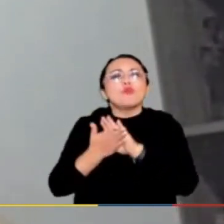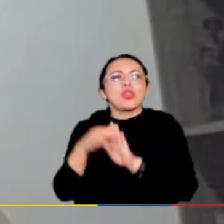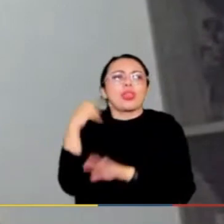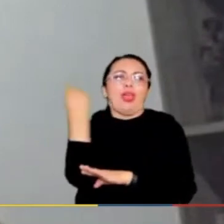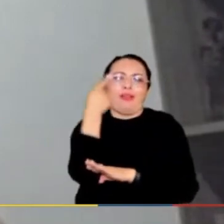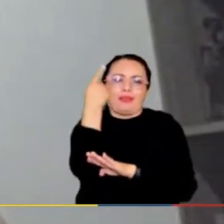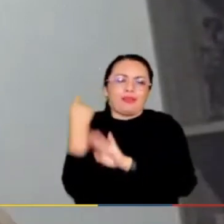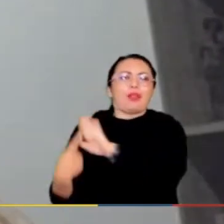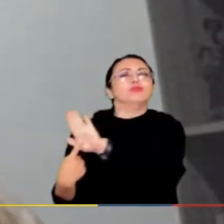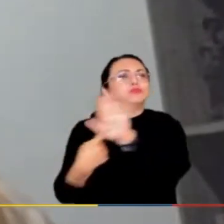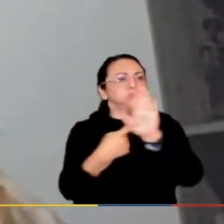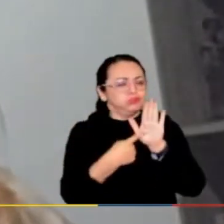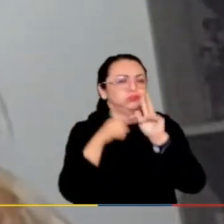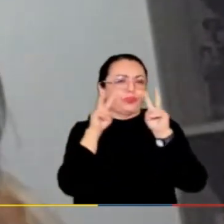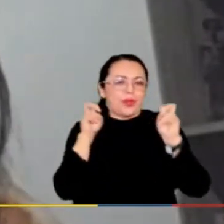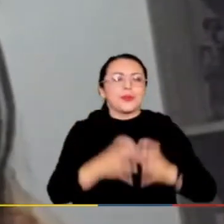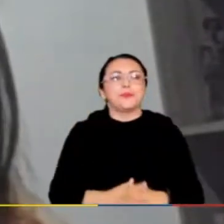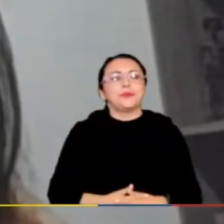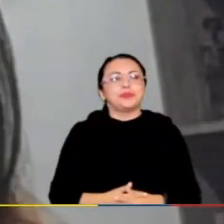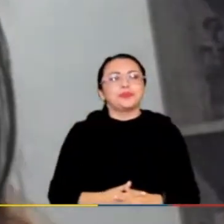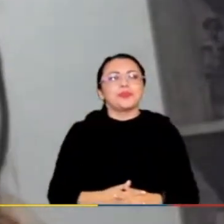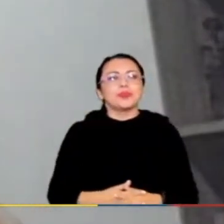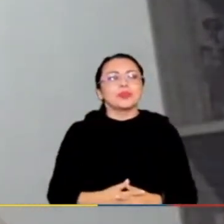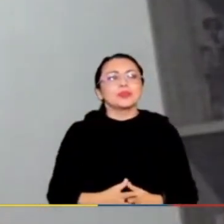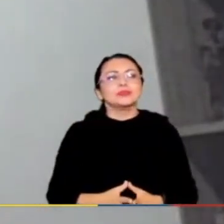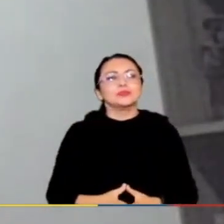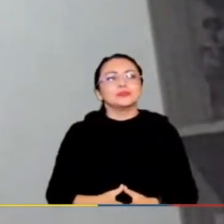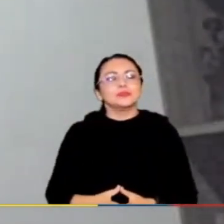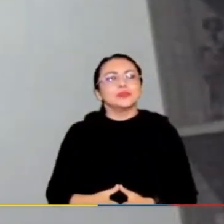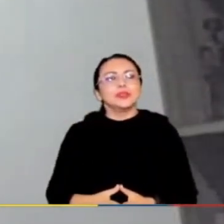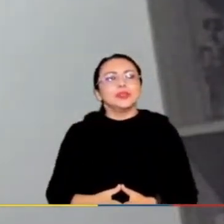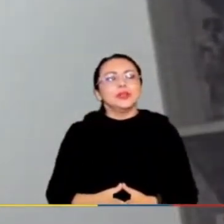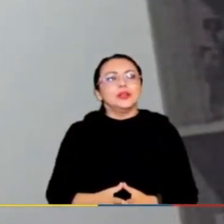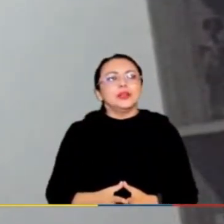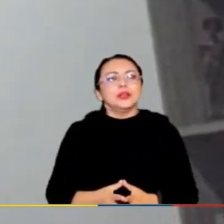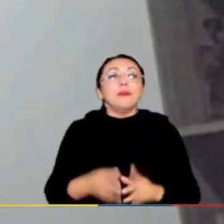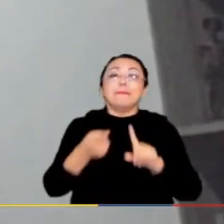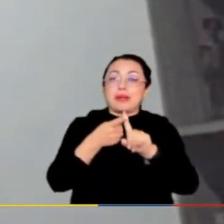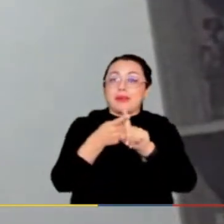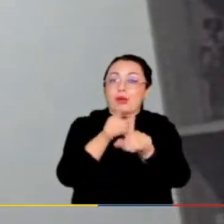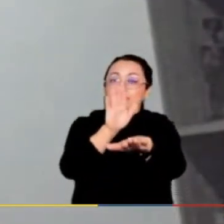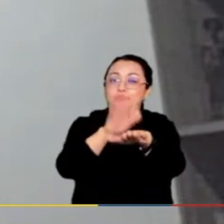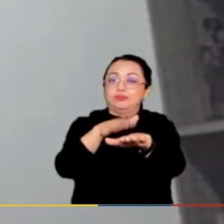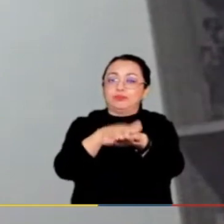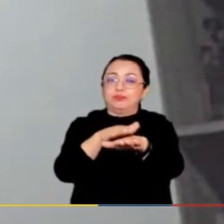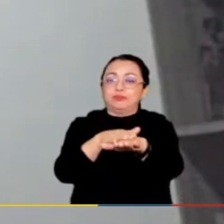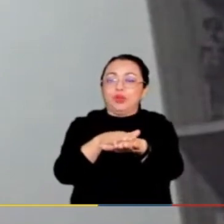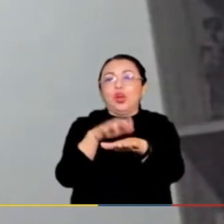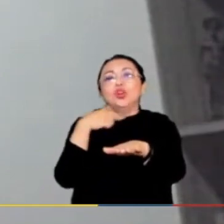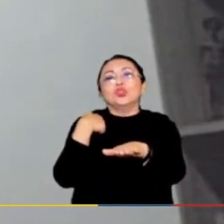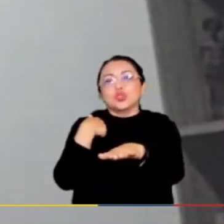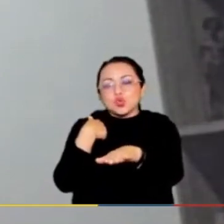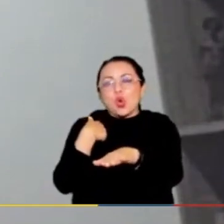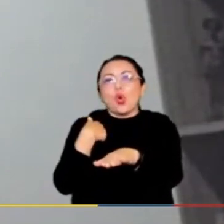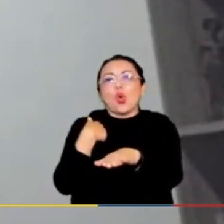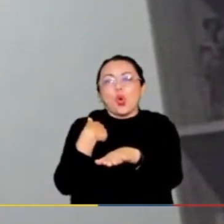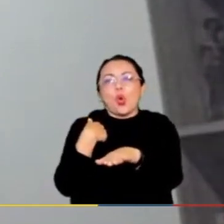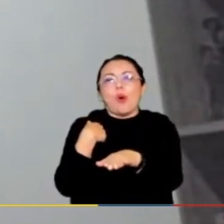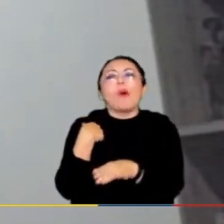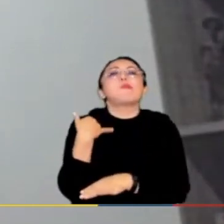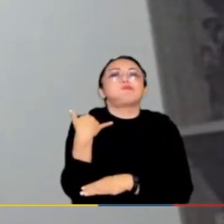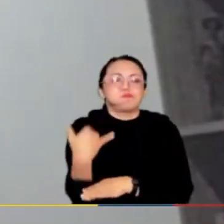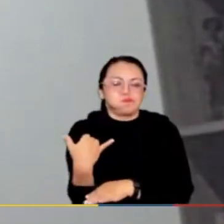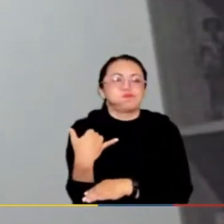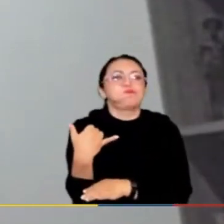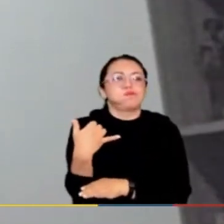general. Bueno, sea lo primero advertir que no tuve la oportunidad de ser ponente en